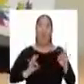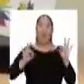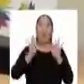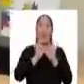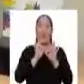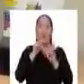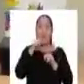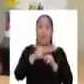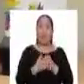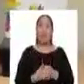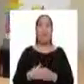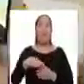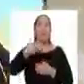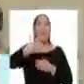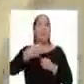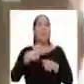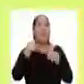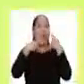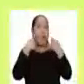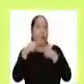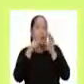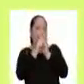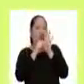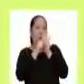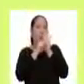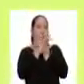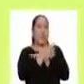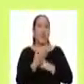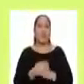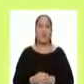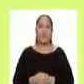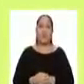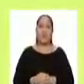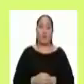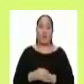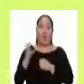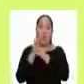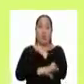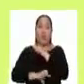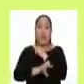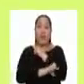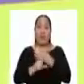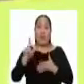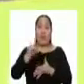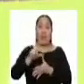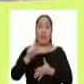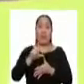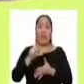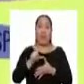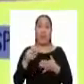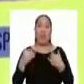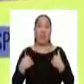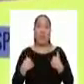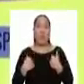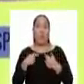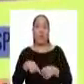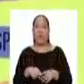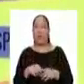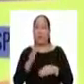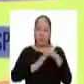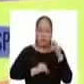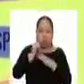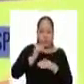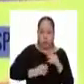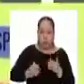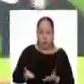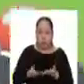todo esto te lo cuento en el siguiente video. Los países latinoamericanos poseen una infraestructura de transporte